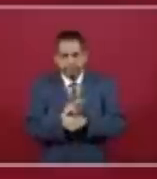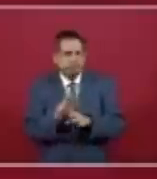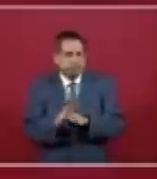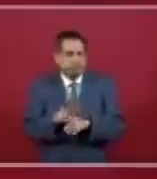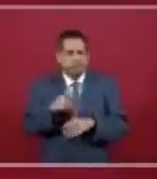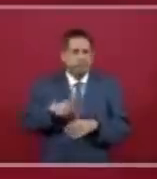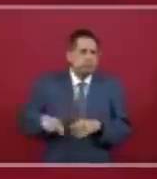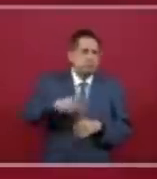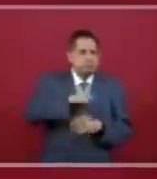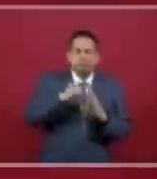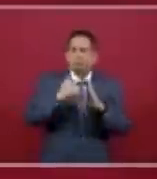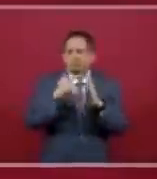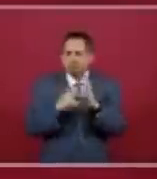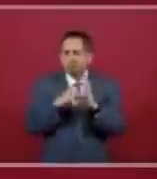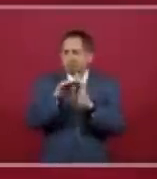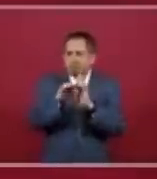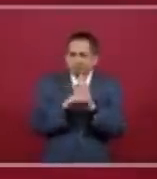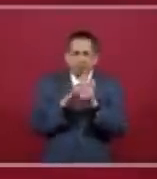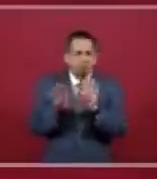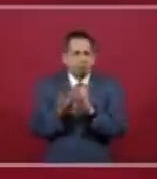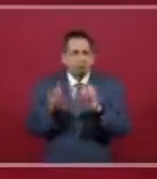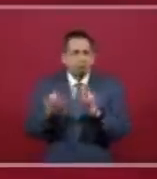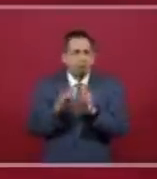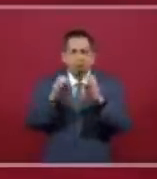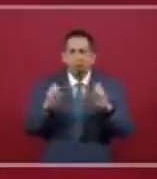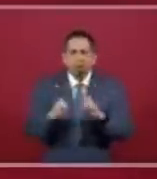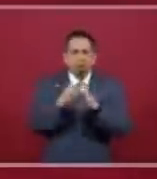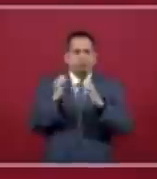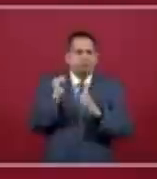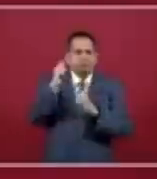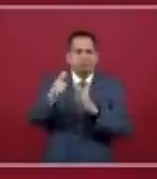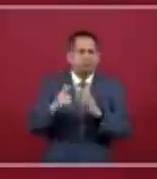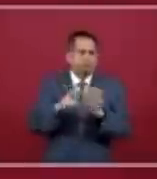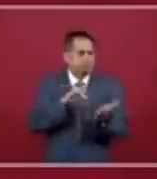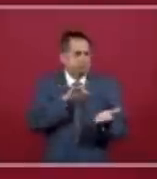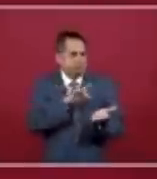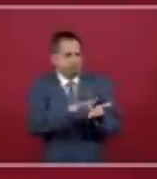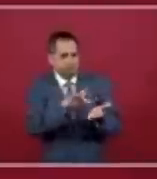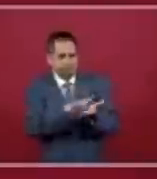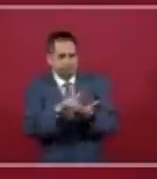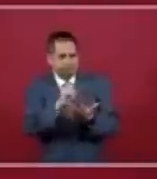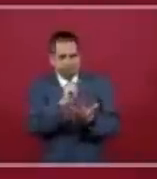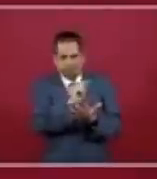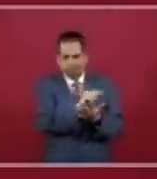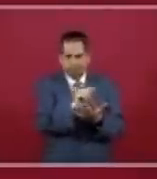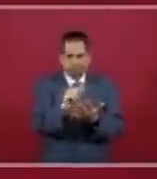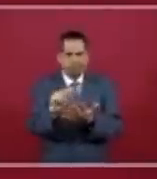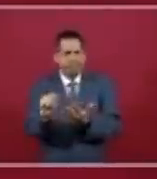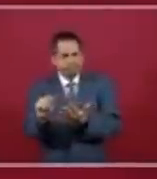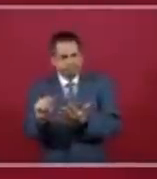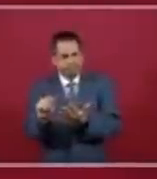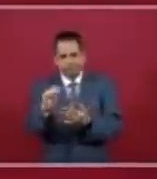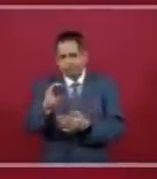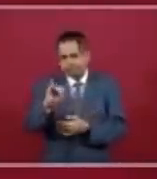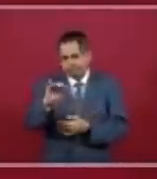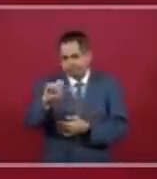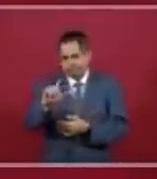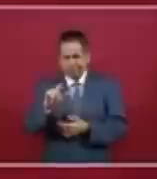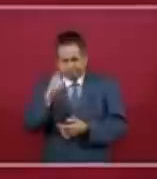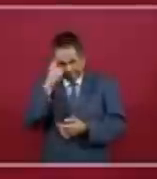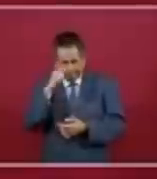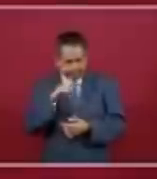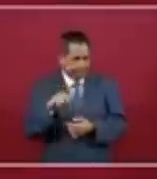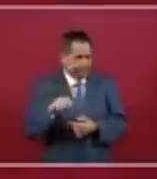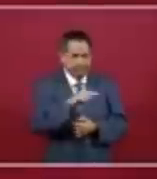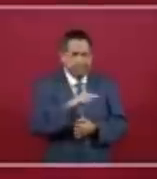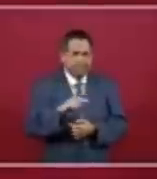acordar protocolos, acordar apoyos de apoyos fiscales